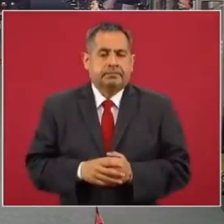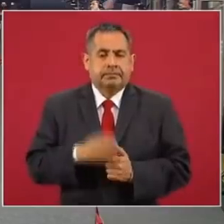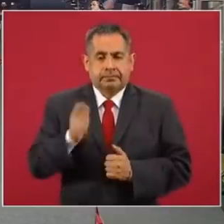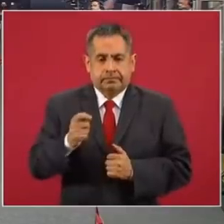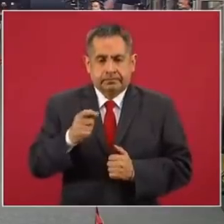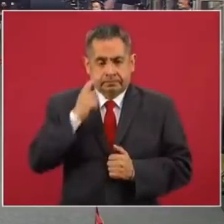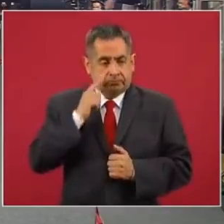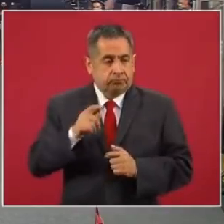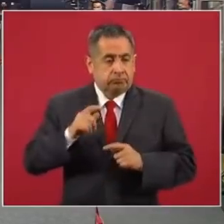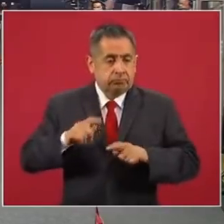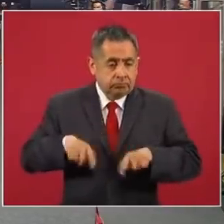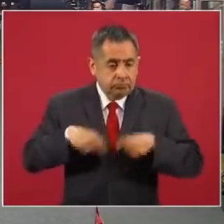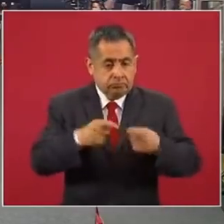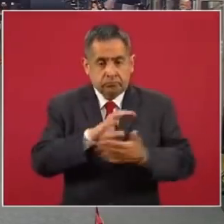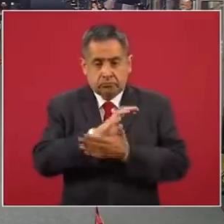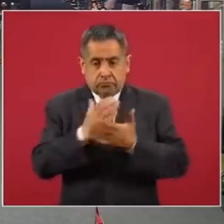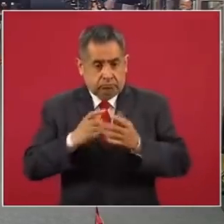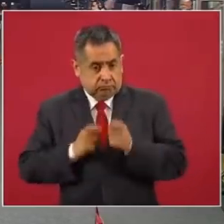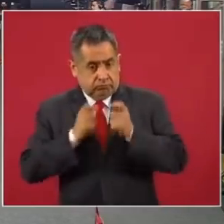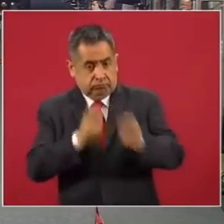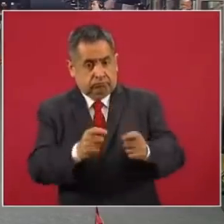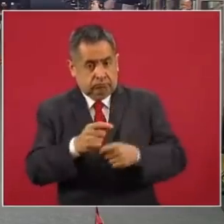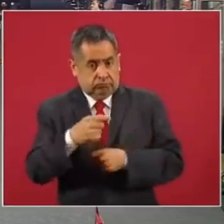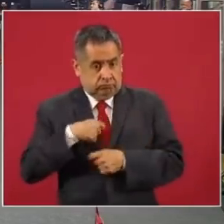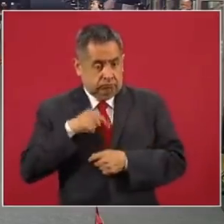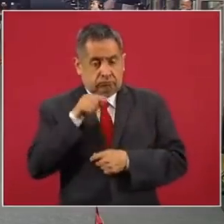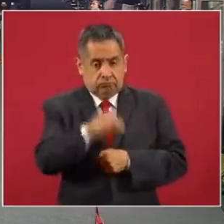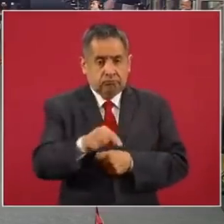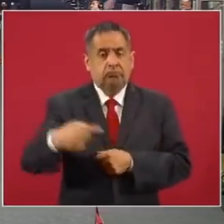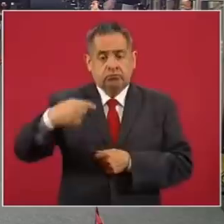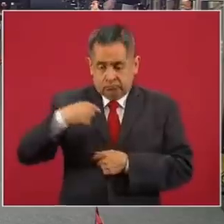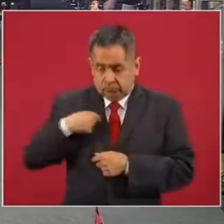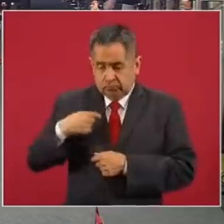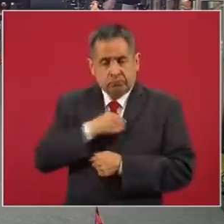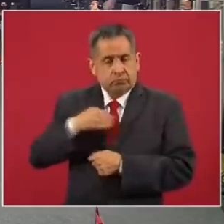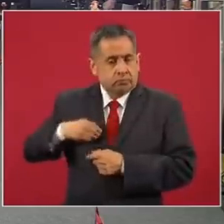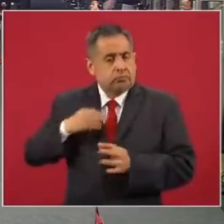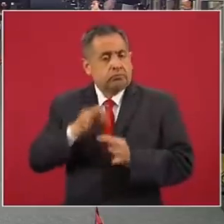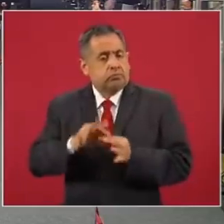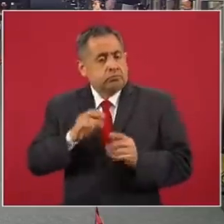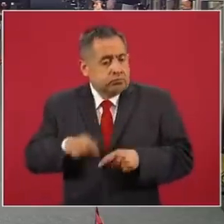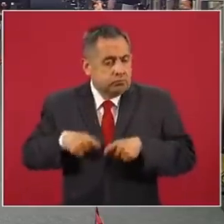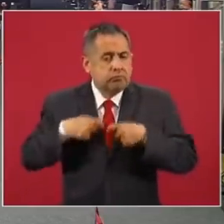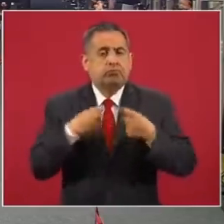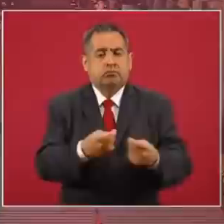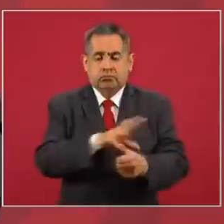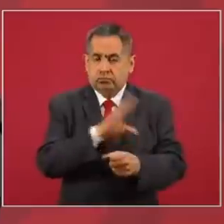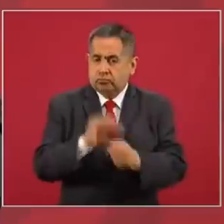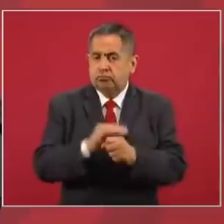quien contrata a un trabajador tiene que cumplir con